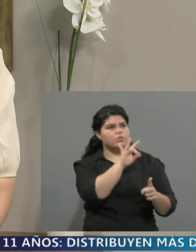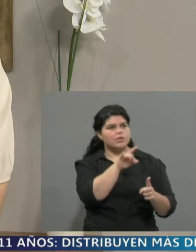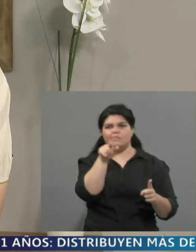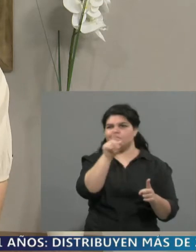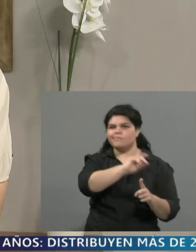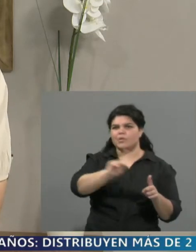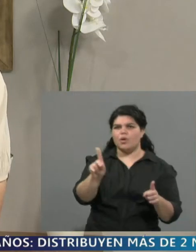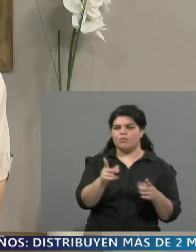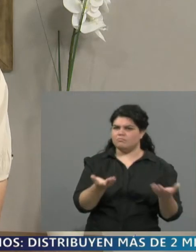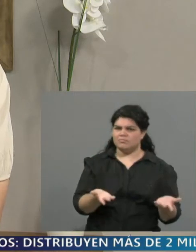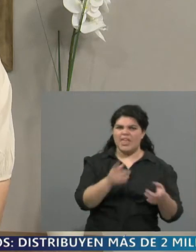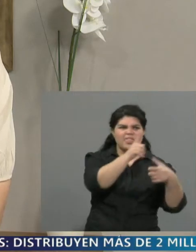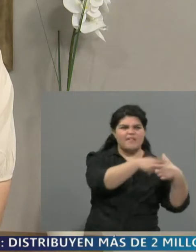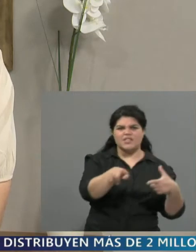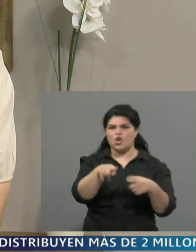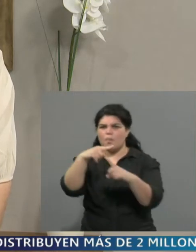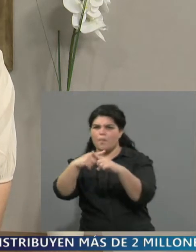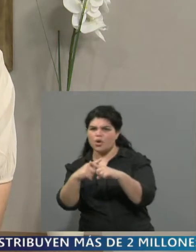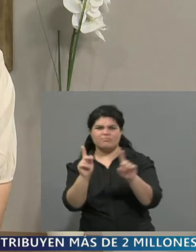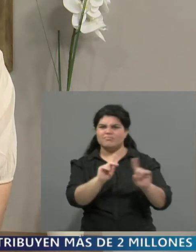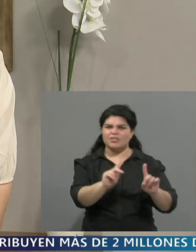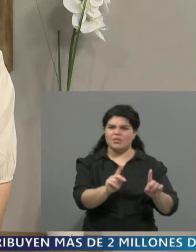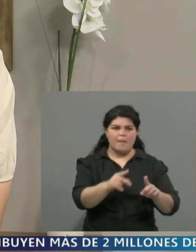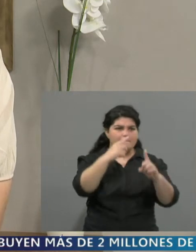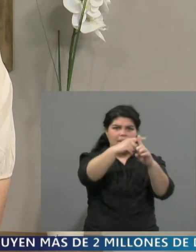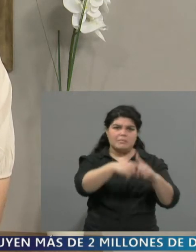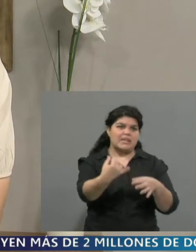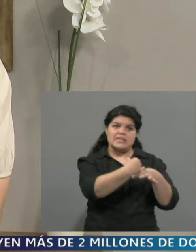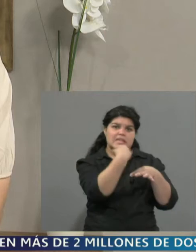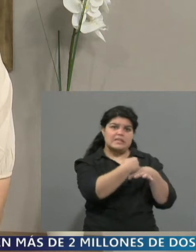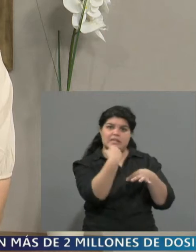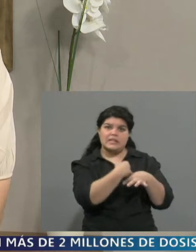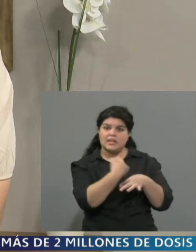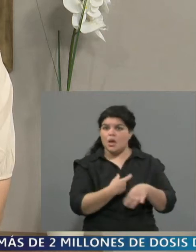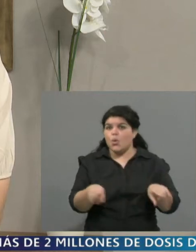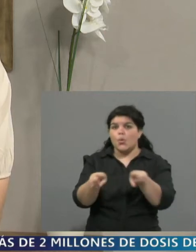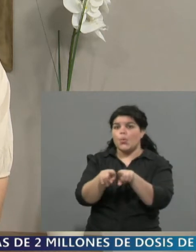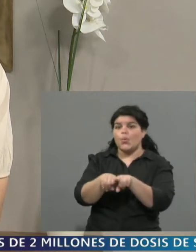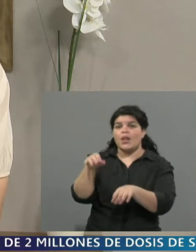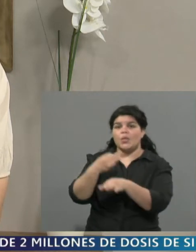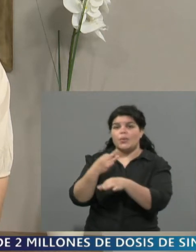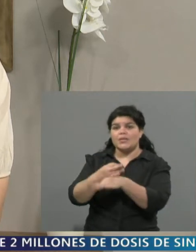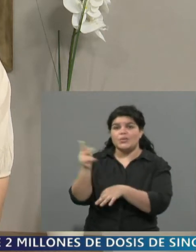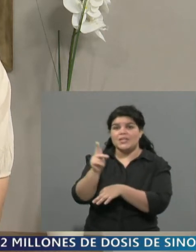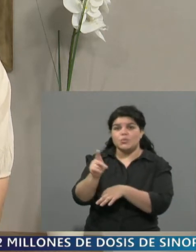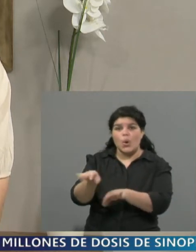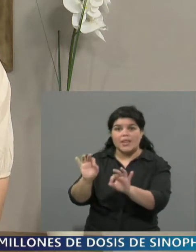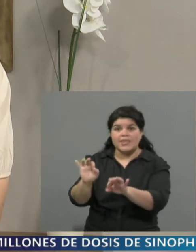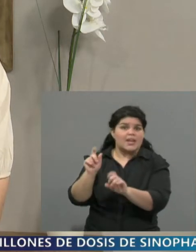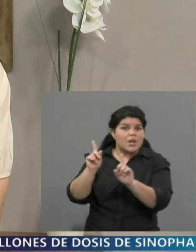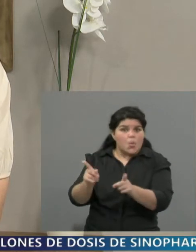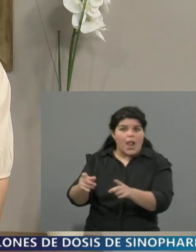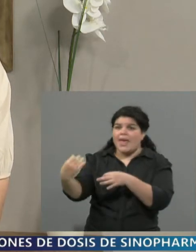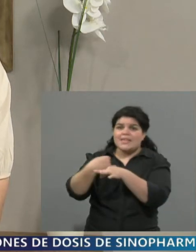claro. Podemos elegir el modo de enseñanza y adaptarla a la realidad sociocultural de las personas